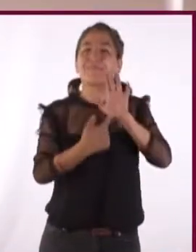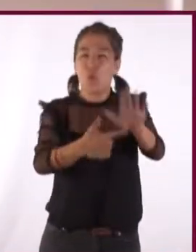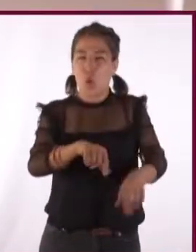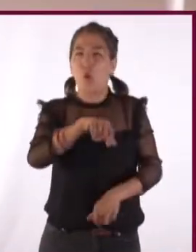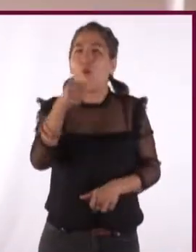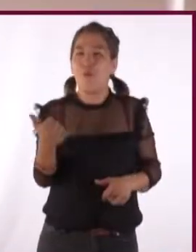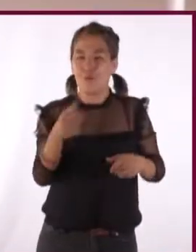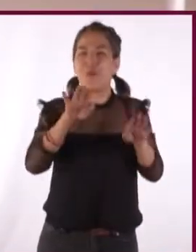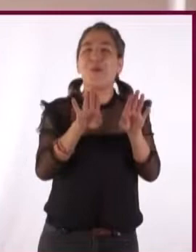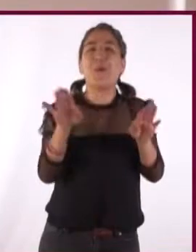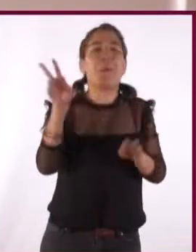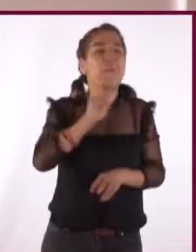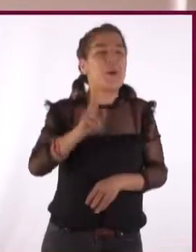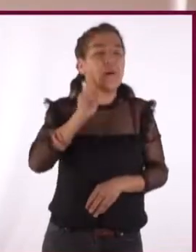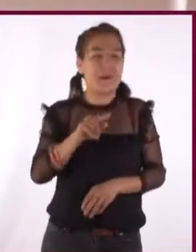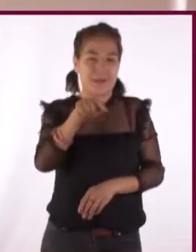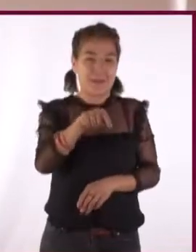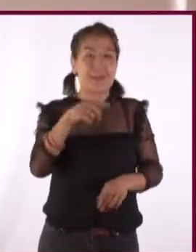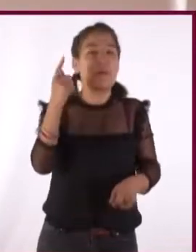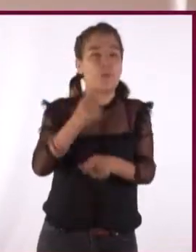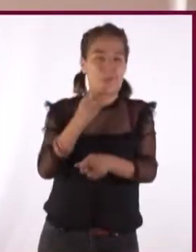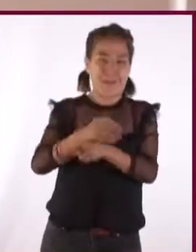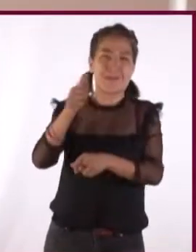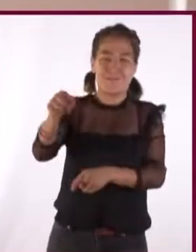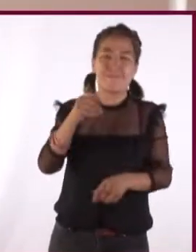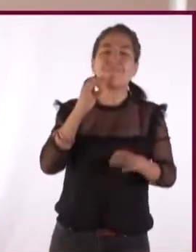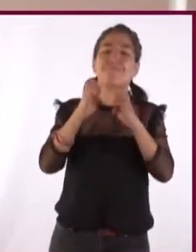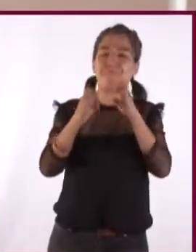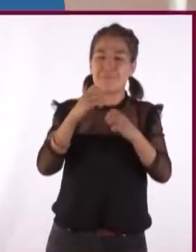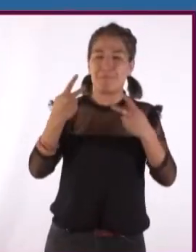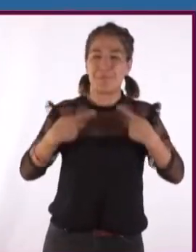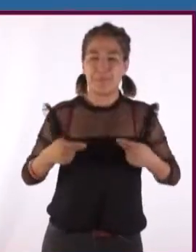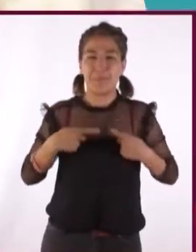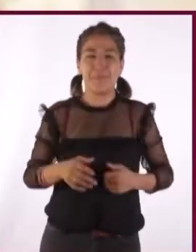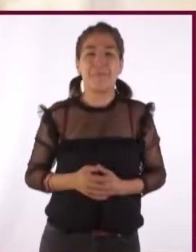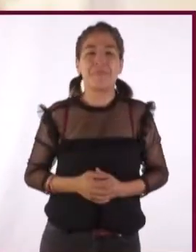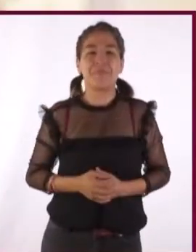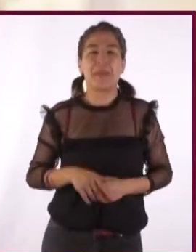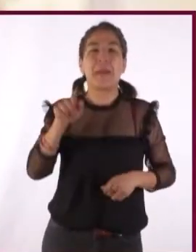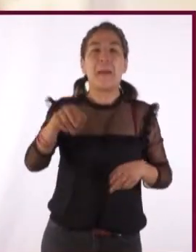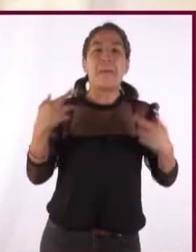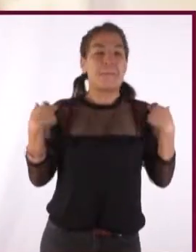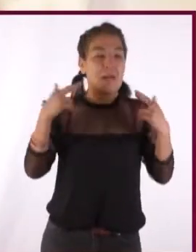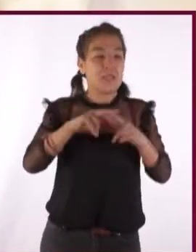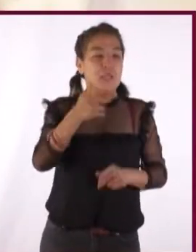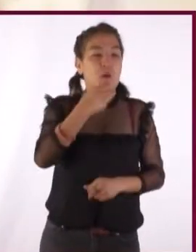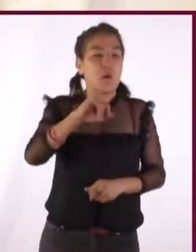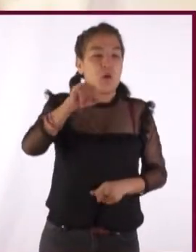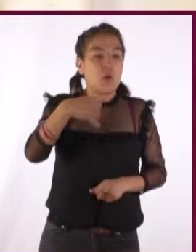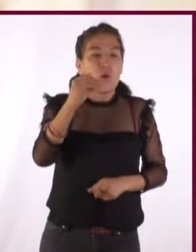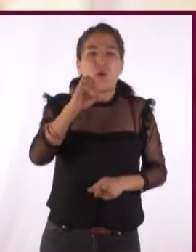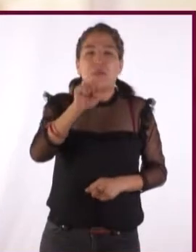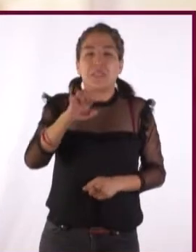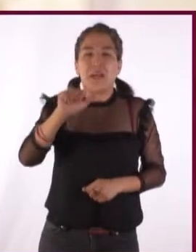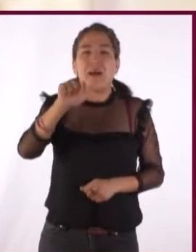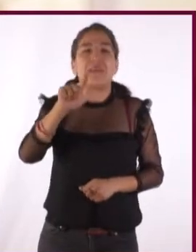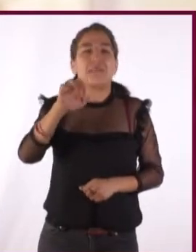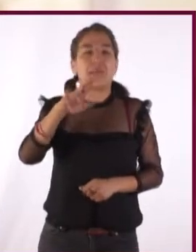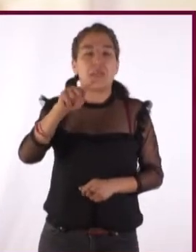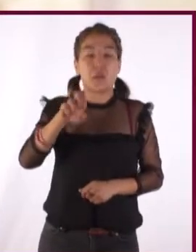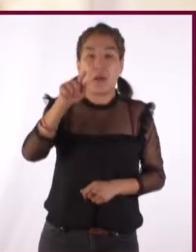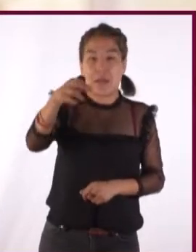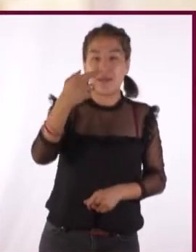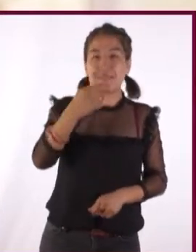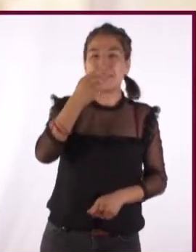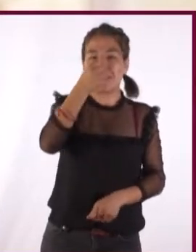mostrarles otra ilusión óptica clásica, pero antes vamos con nuestro invitado de hoy. Hoy estamos con el maestro José Alberto Carrión Borja, que es